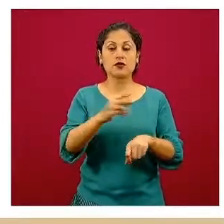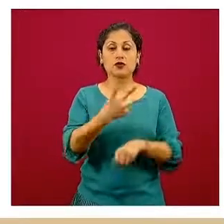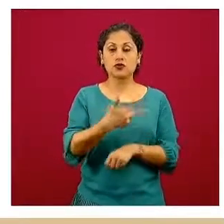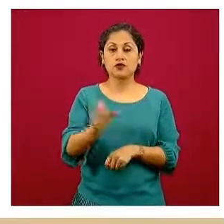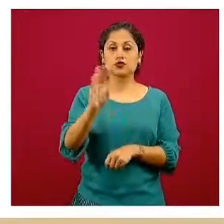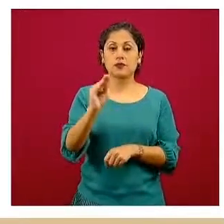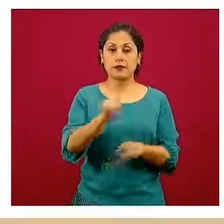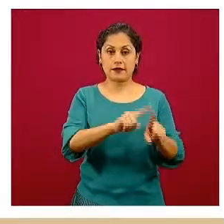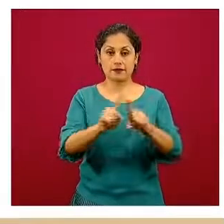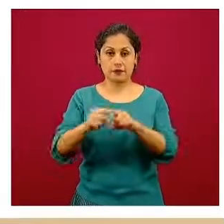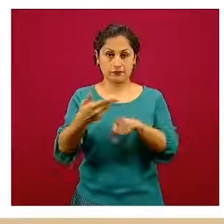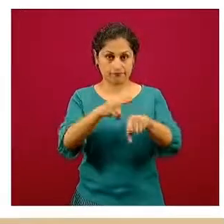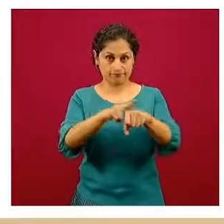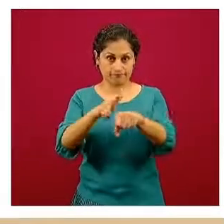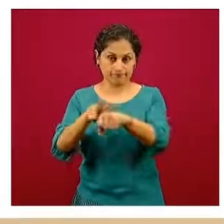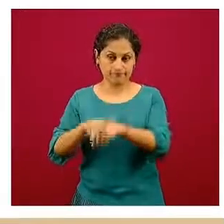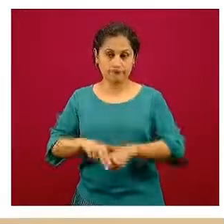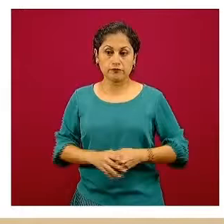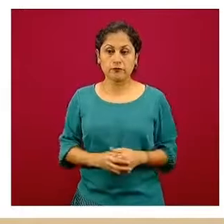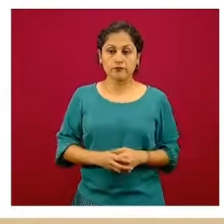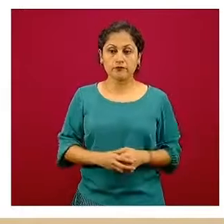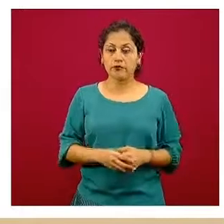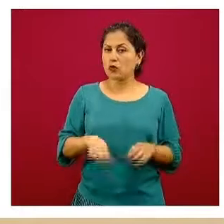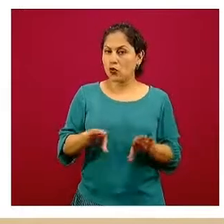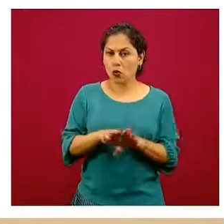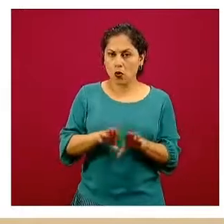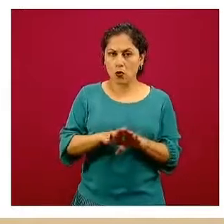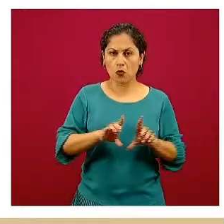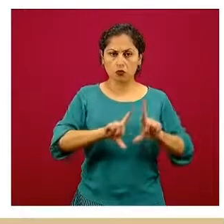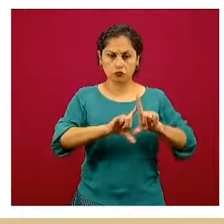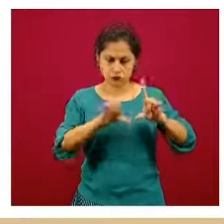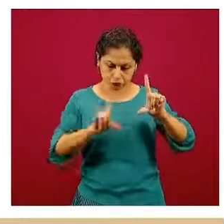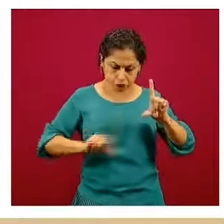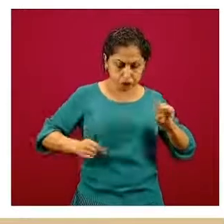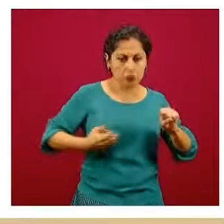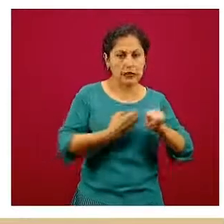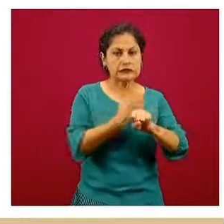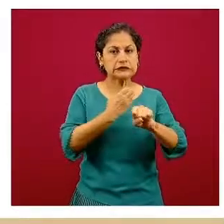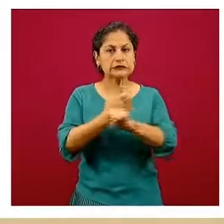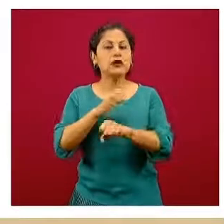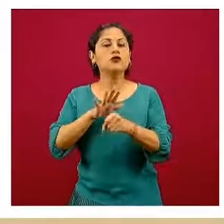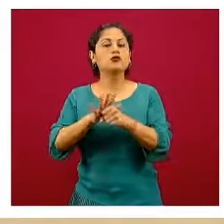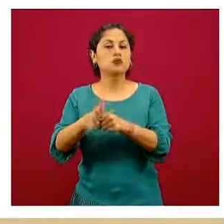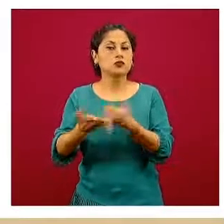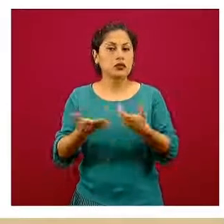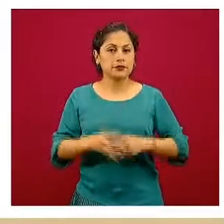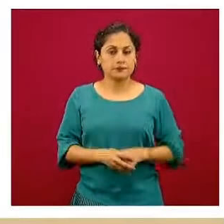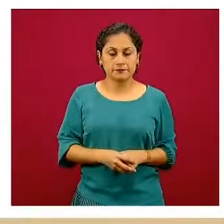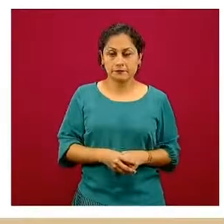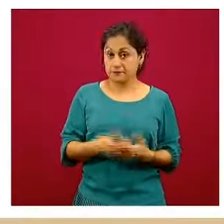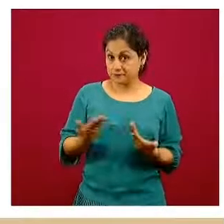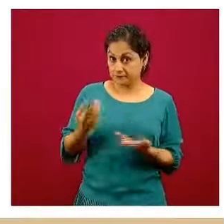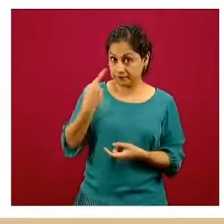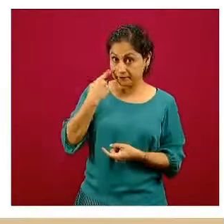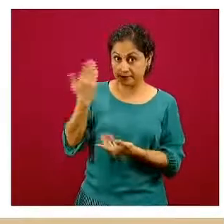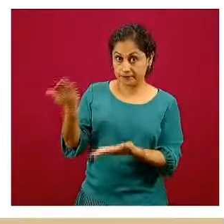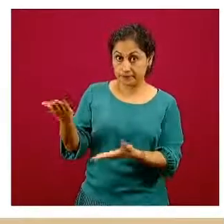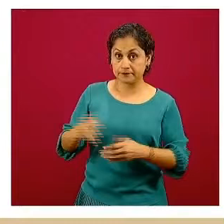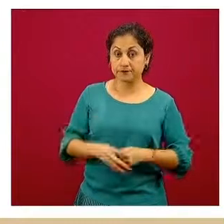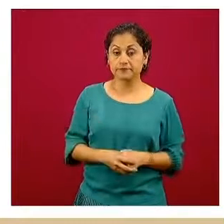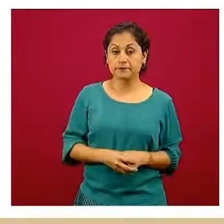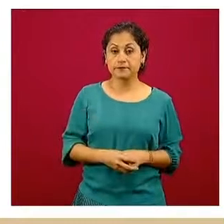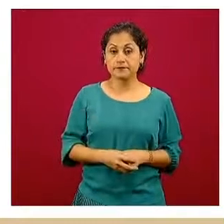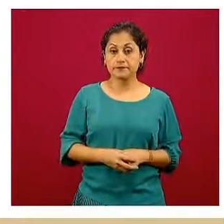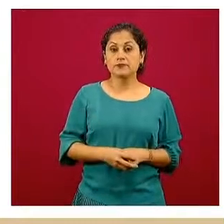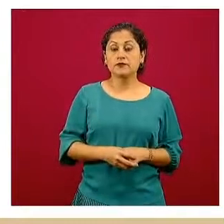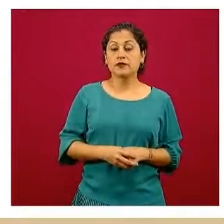incremento. Veamos la distribución en las entidades federativas de ese 44% y ese 38%. Aquí está el primero, que son las